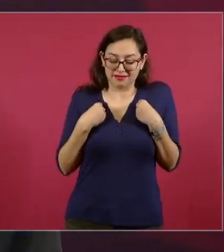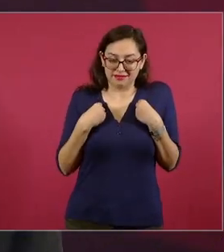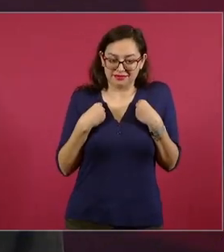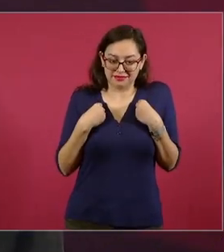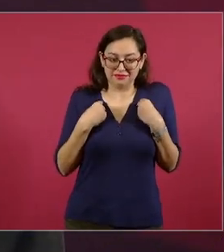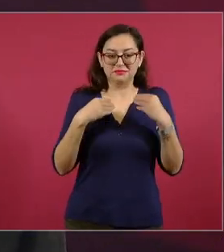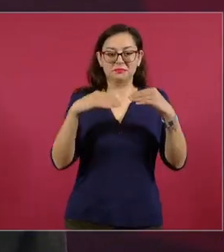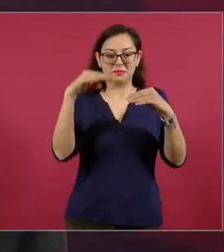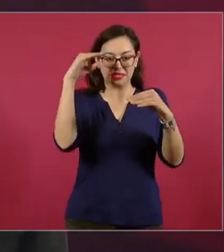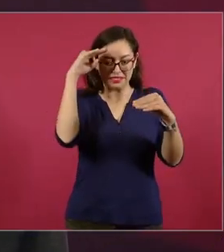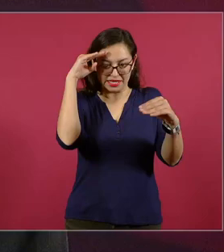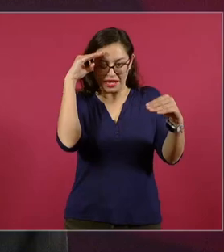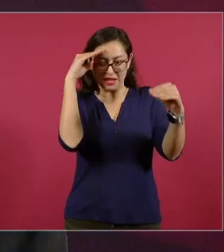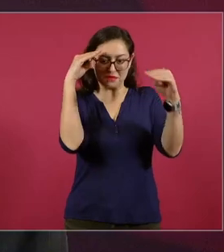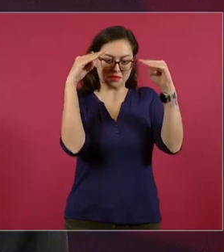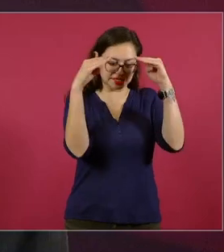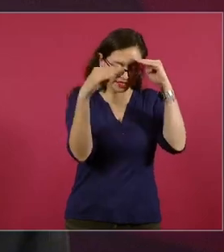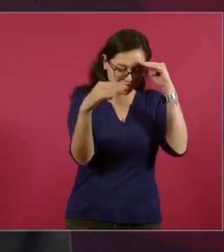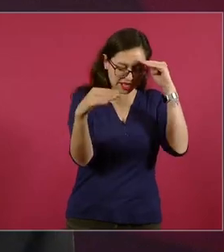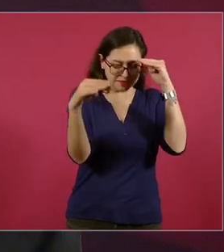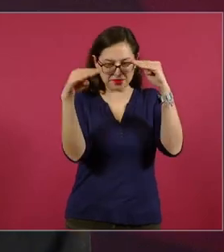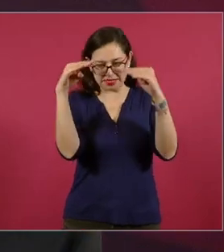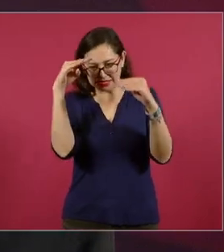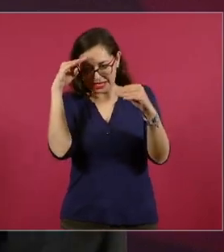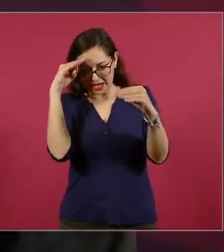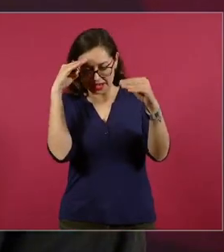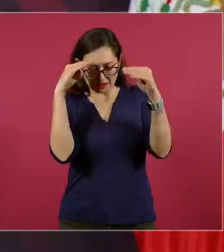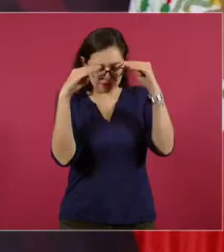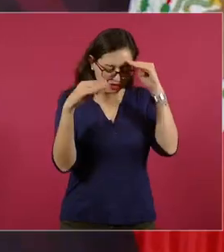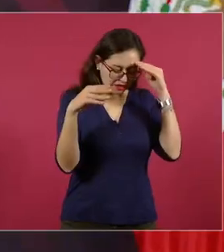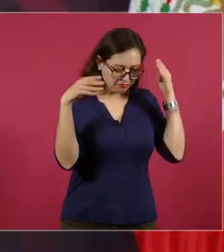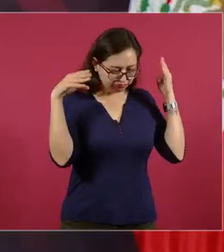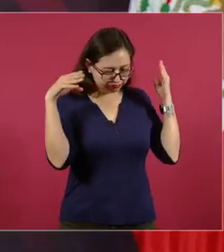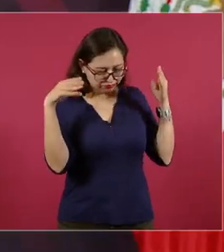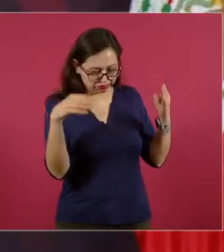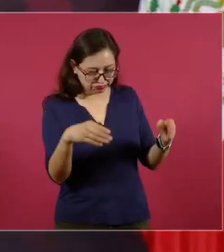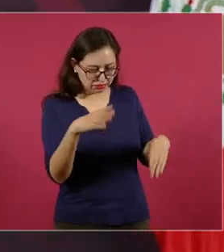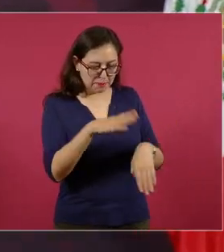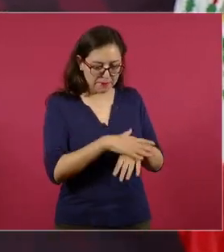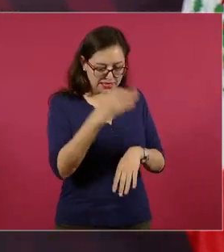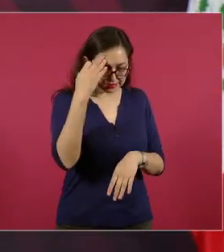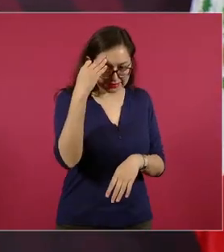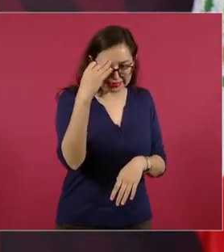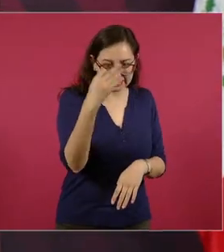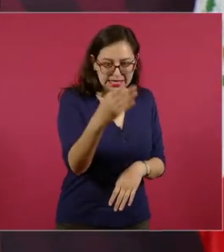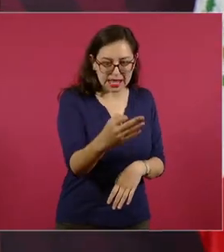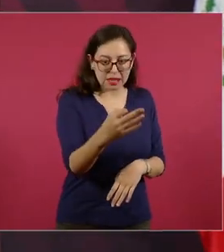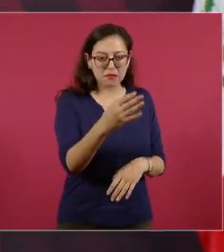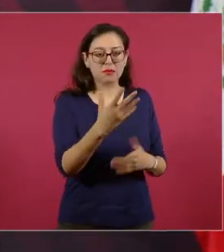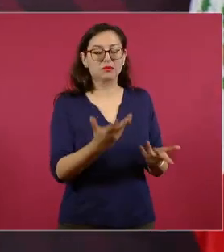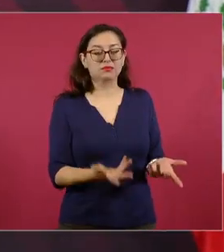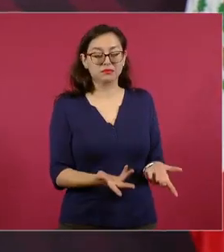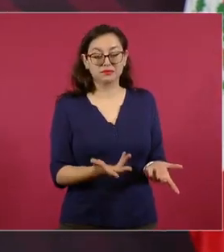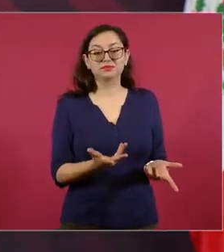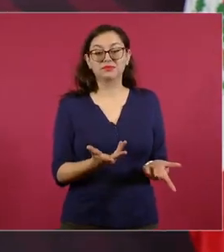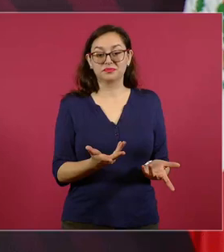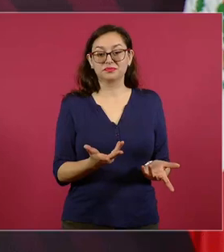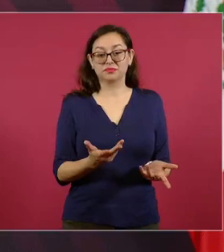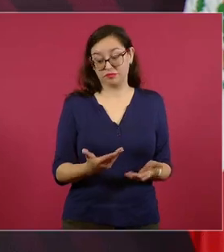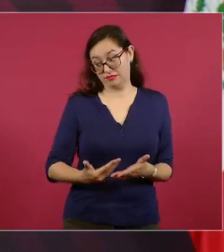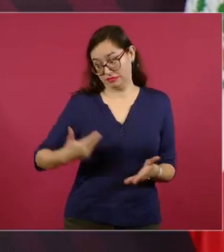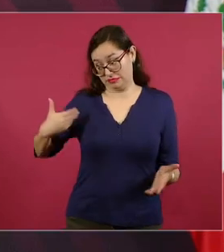dedicado al pensamiento, voy a estar escribiendo y así voy a compensar